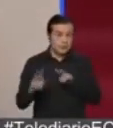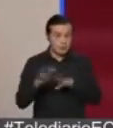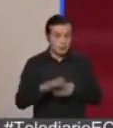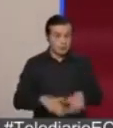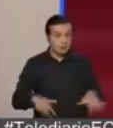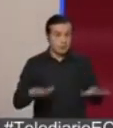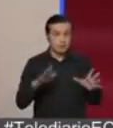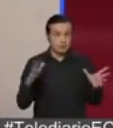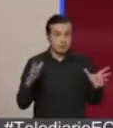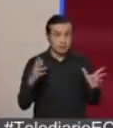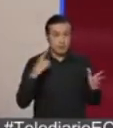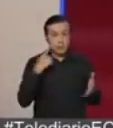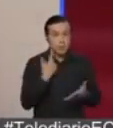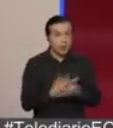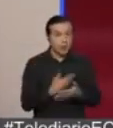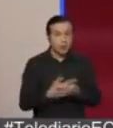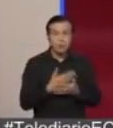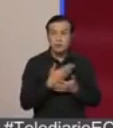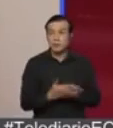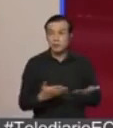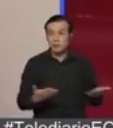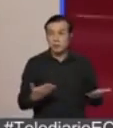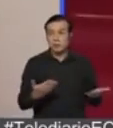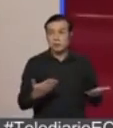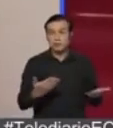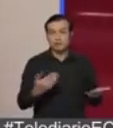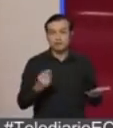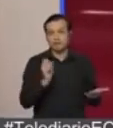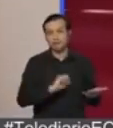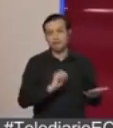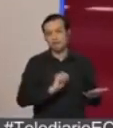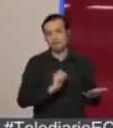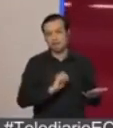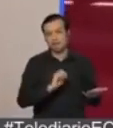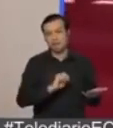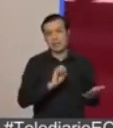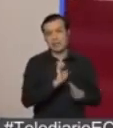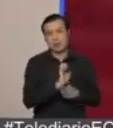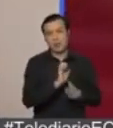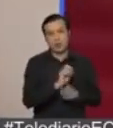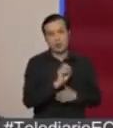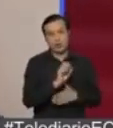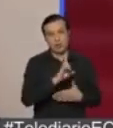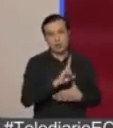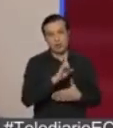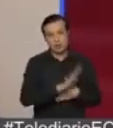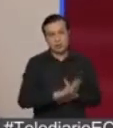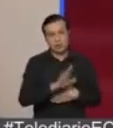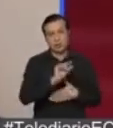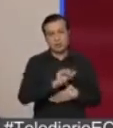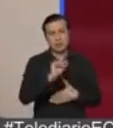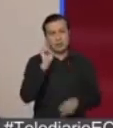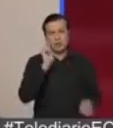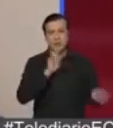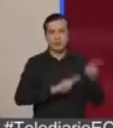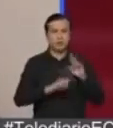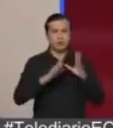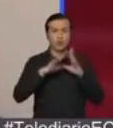respecto a esta comprobación, por ejemplo, son muy limitadas para nuestros países, digo en general, América Latina, no solo